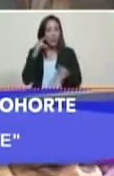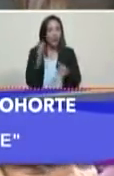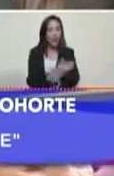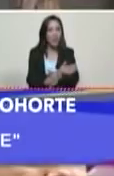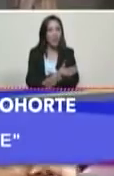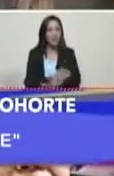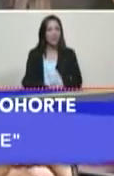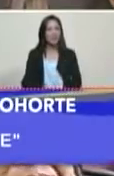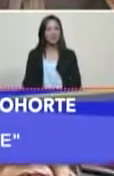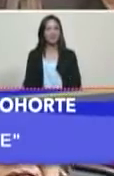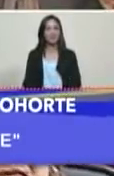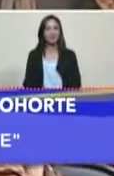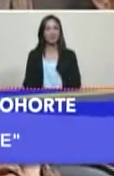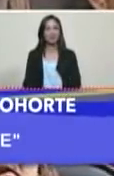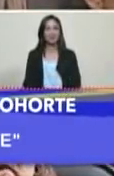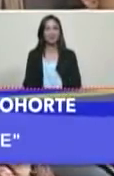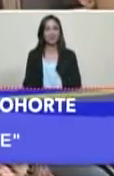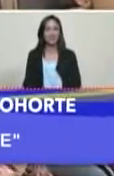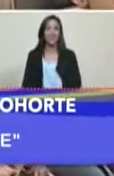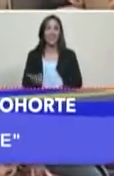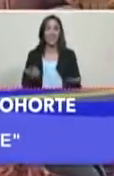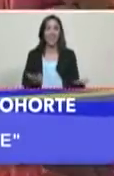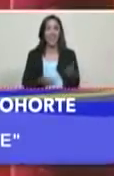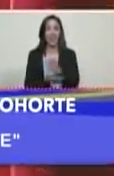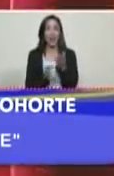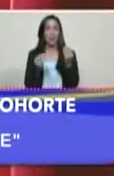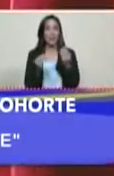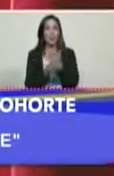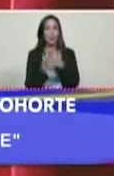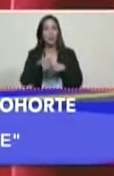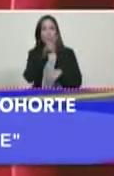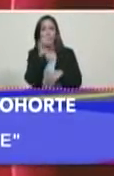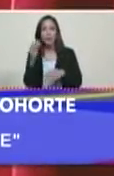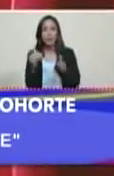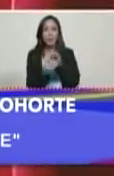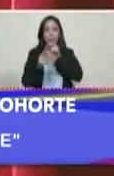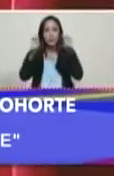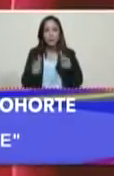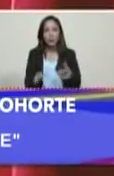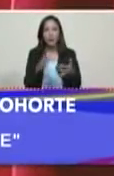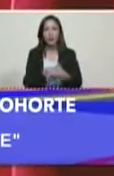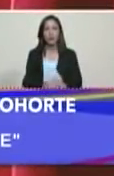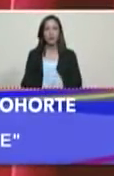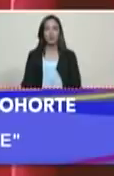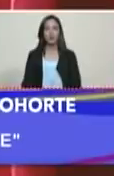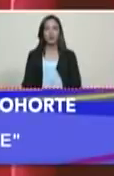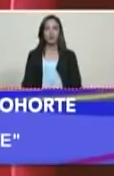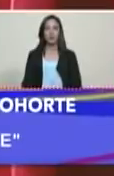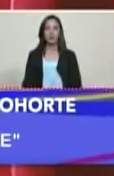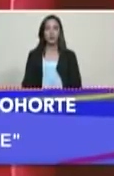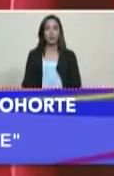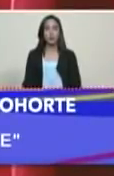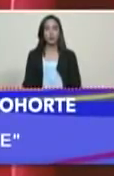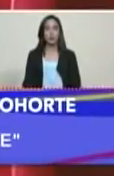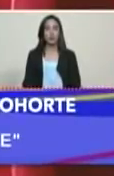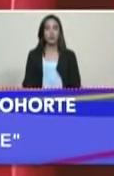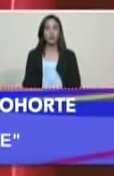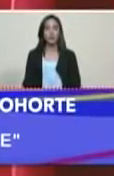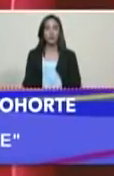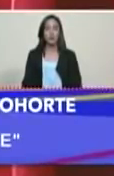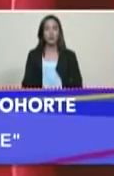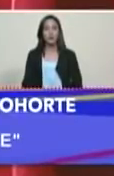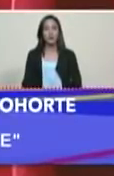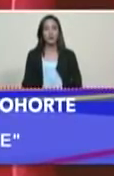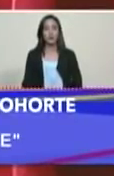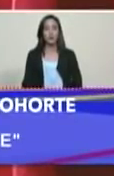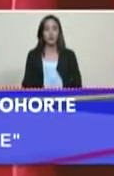a un récord, 20.000 personas, 20.000 compatriotas. Y el comandante Chávez tomó